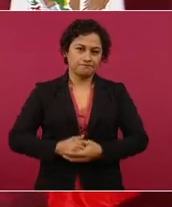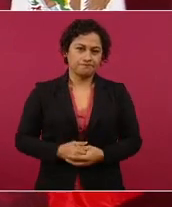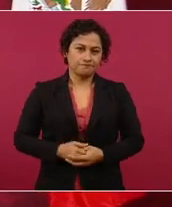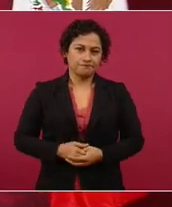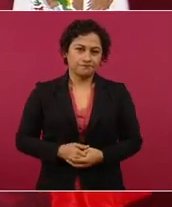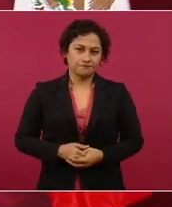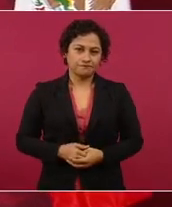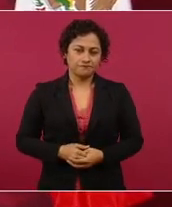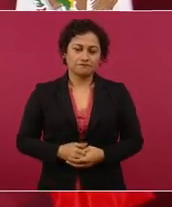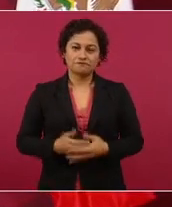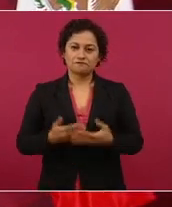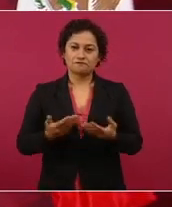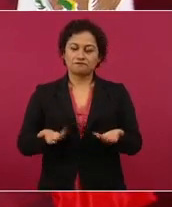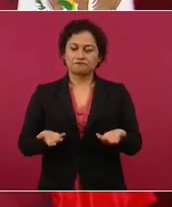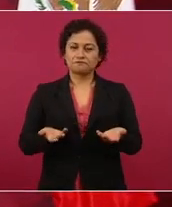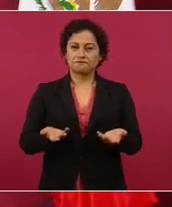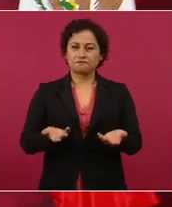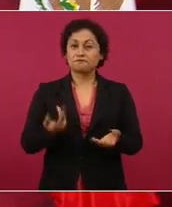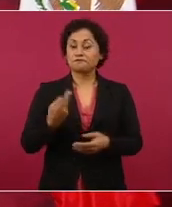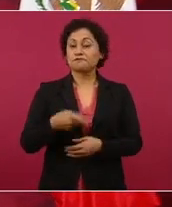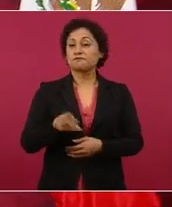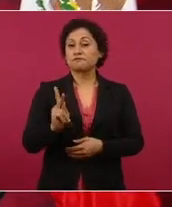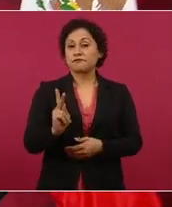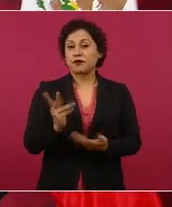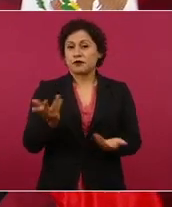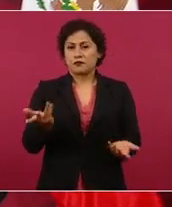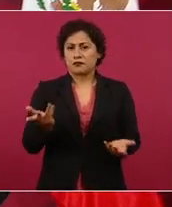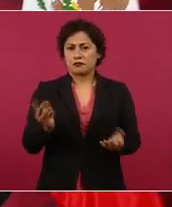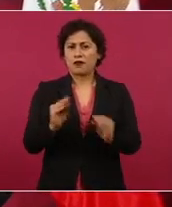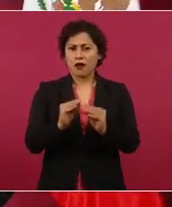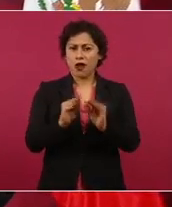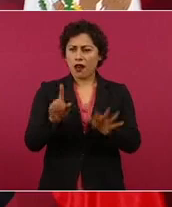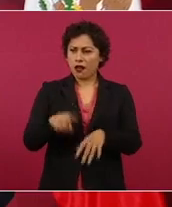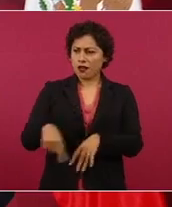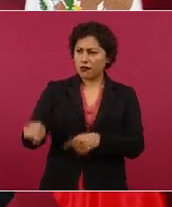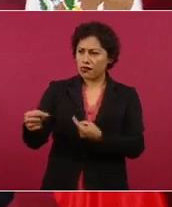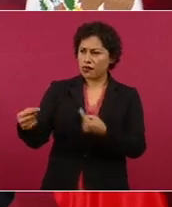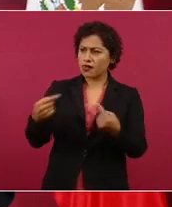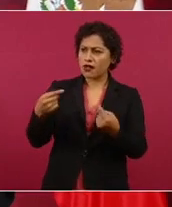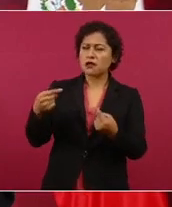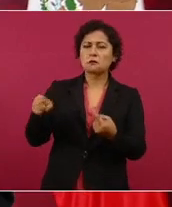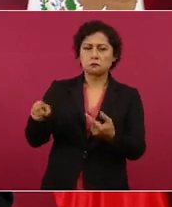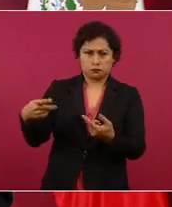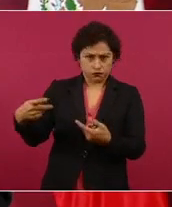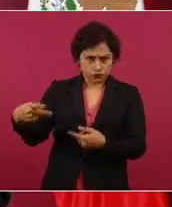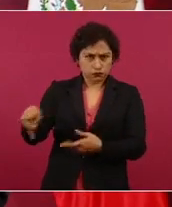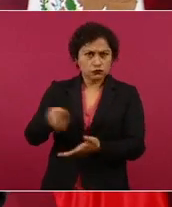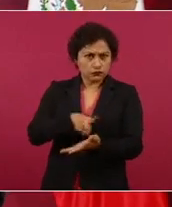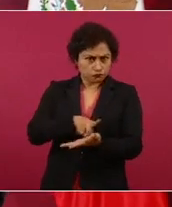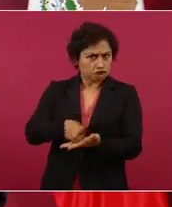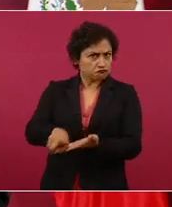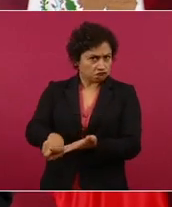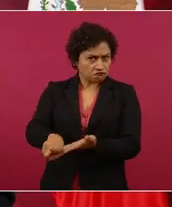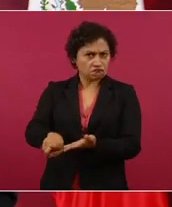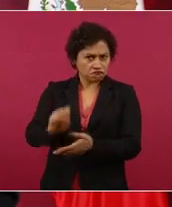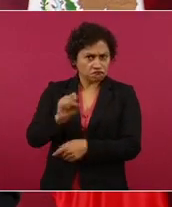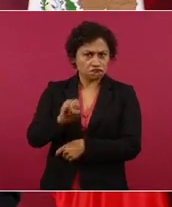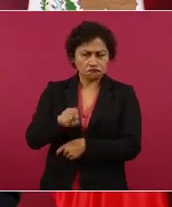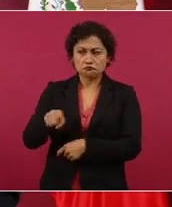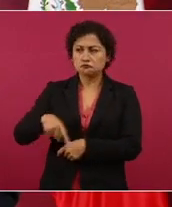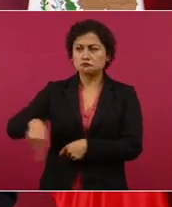Pero bueno, también pues tienen derecho, ¿no?, a hacer su